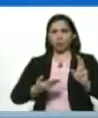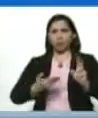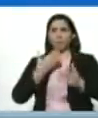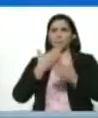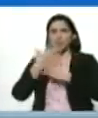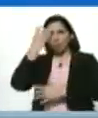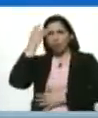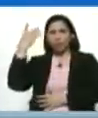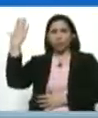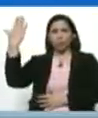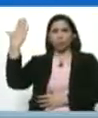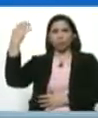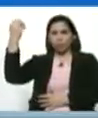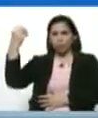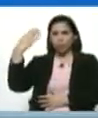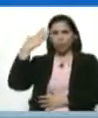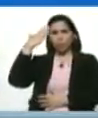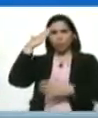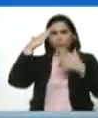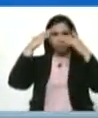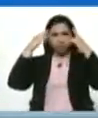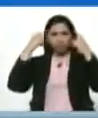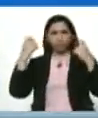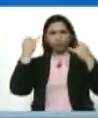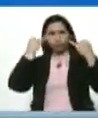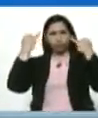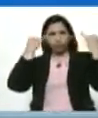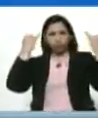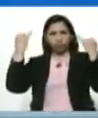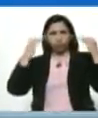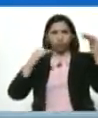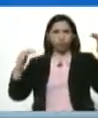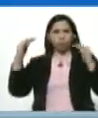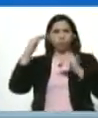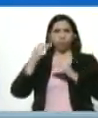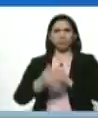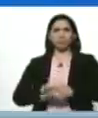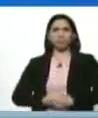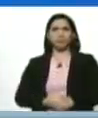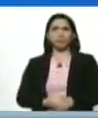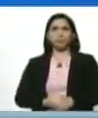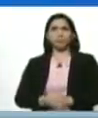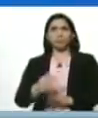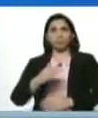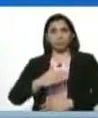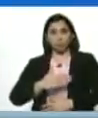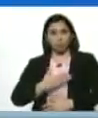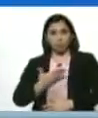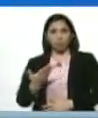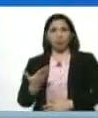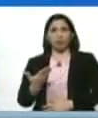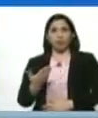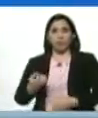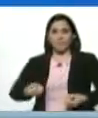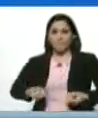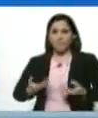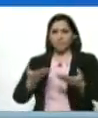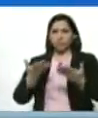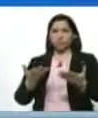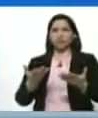su sabiduría su inteligencia superior para poder transmitirle